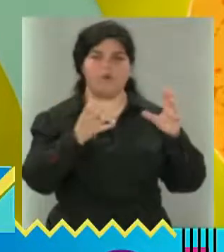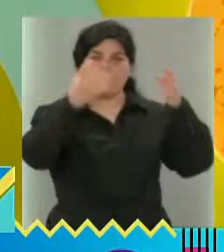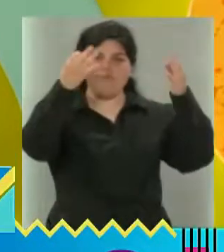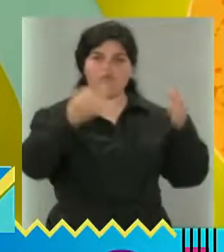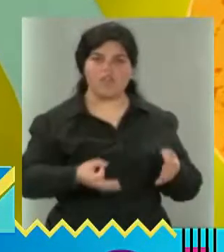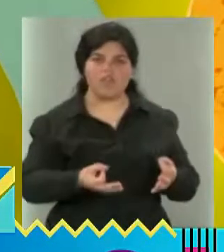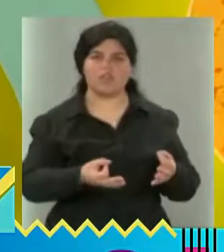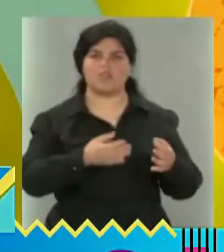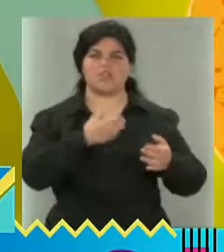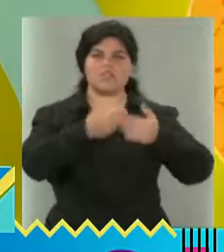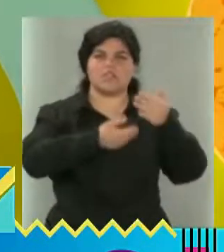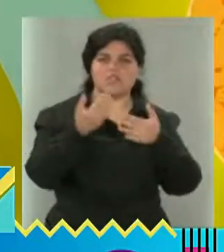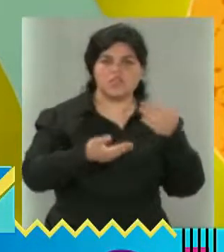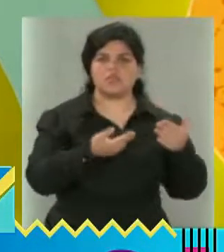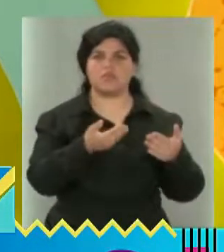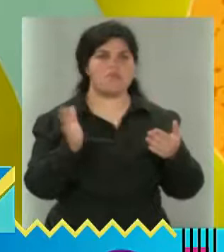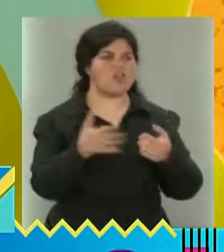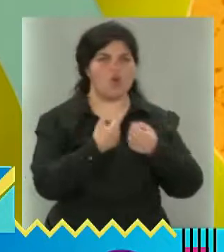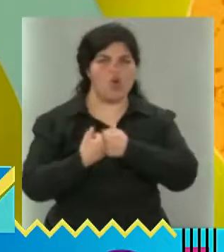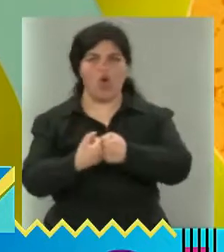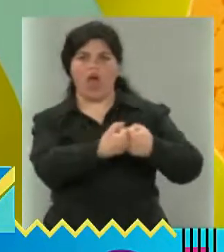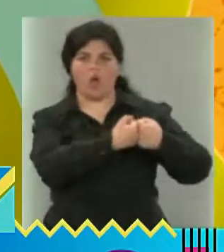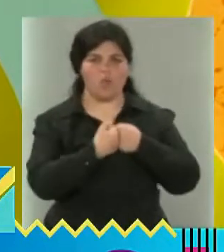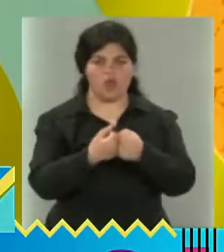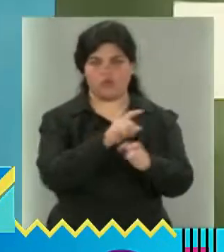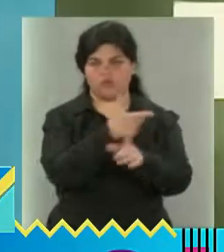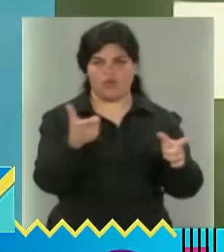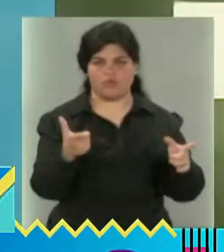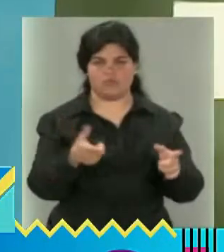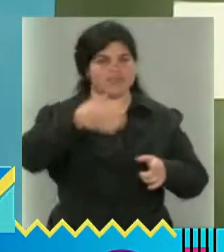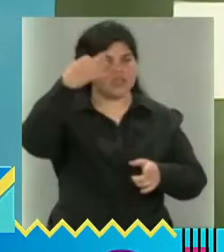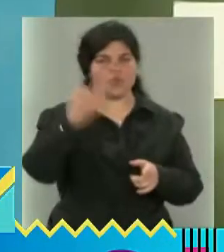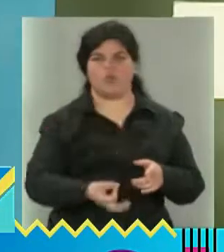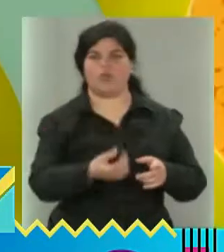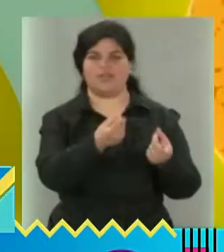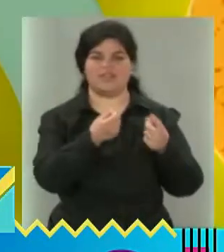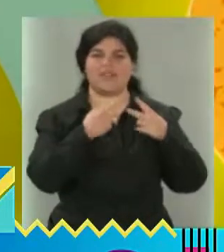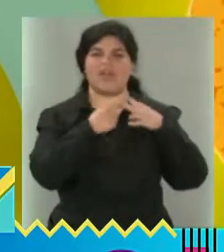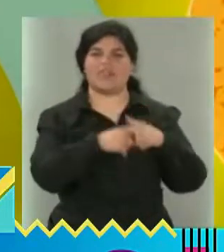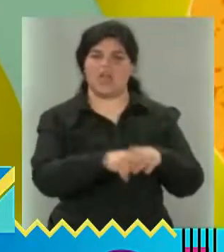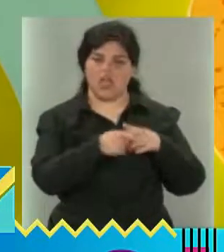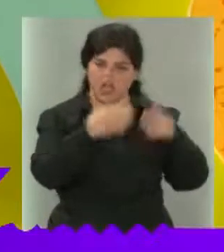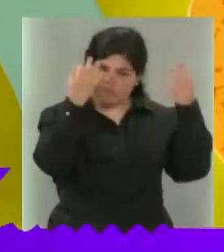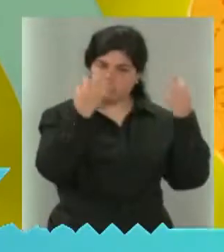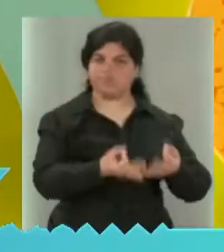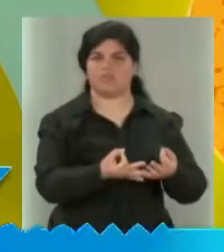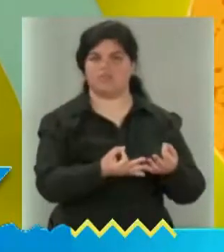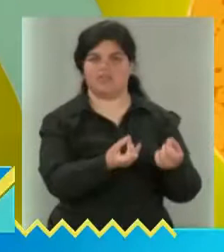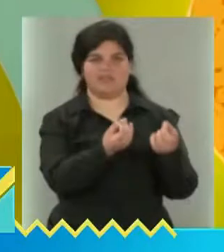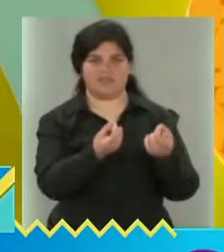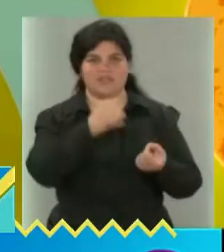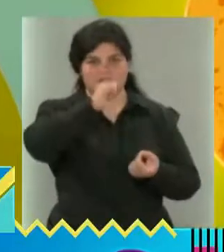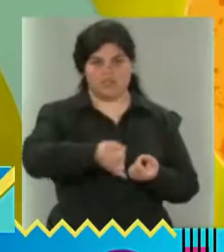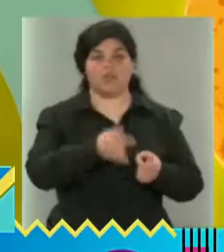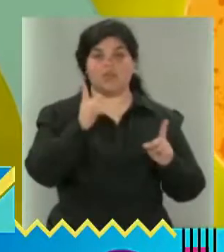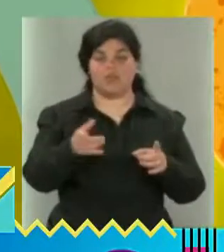hacia el que todos estemos de acuerdo. Que hay que tecnificar, no hay ninguna duda. Claro. que hay que, sin ninguna duda, para Fecovita, para los